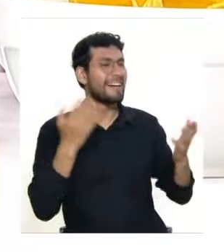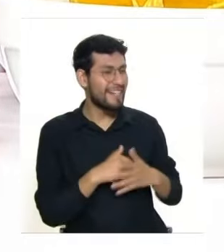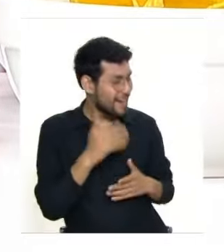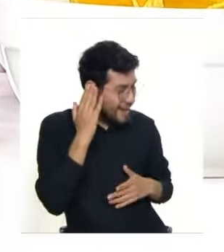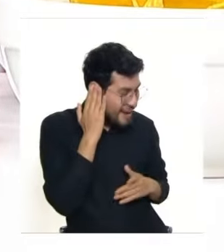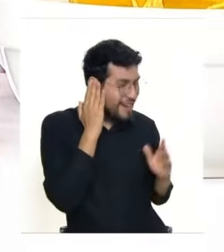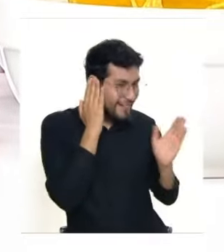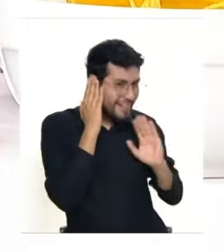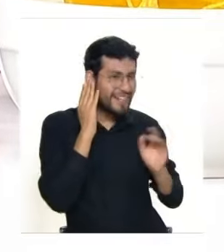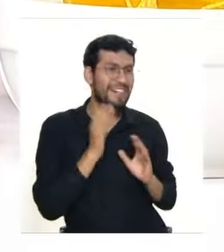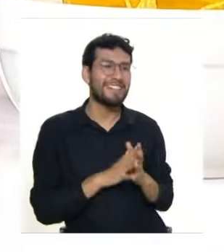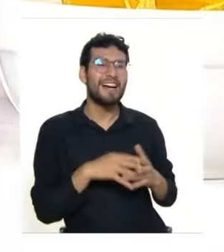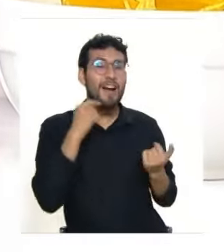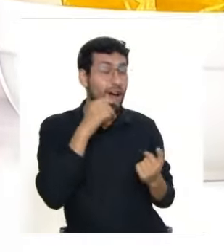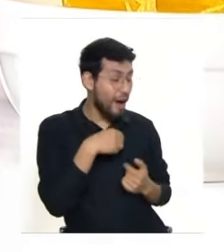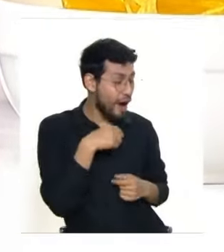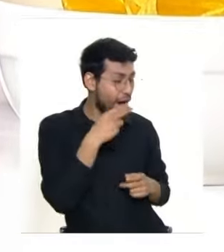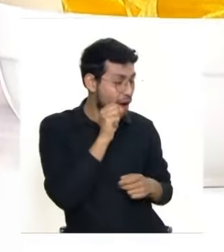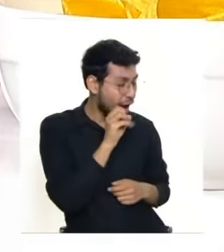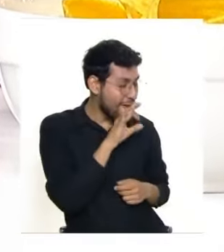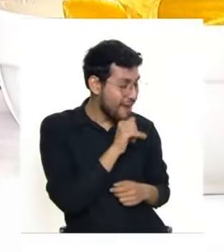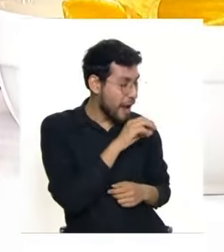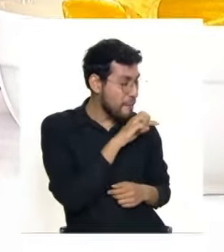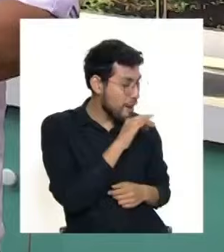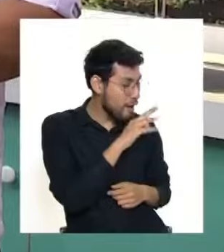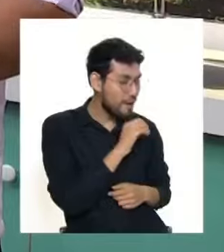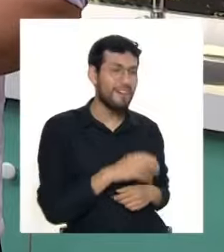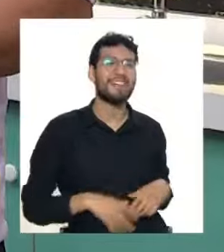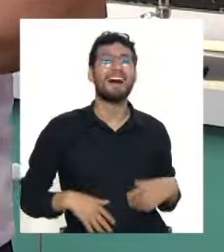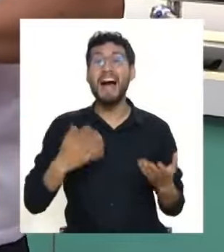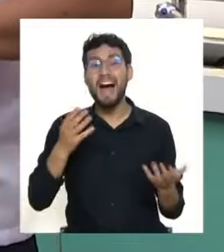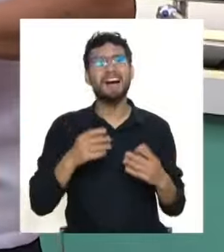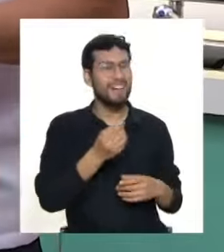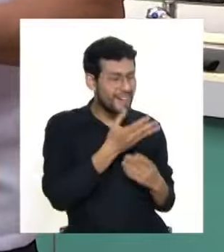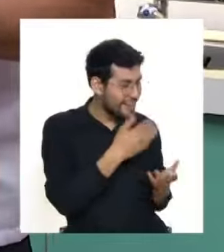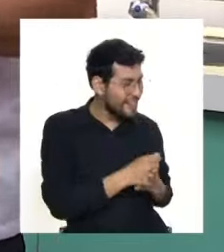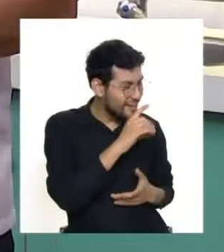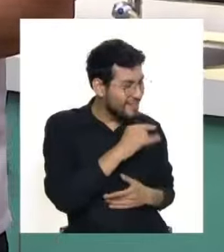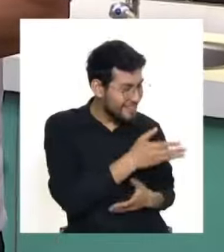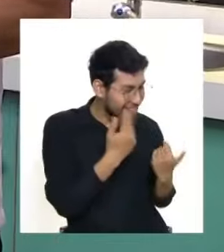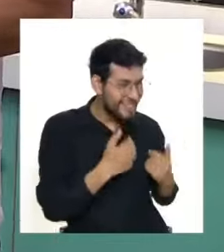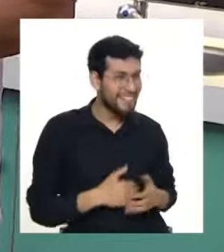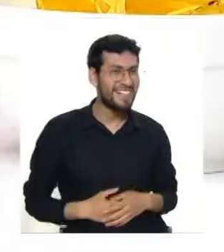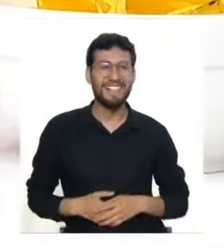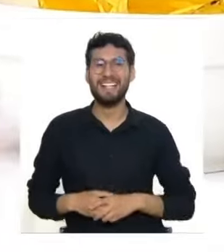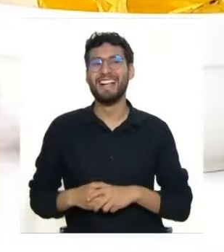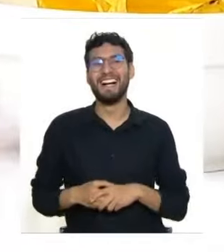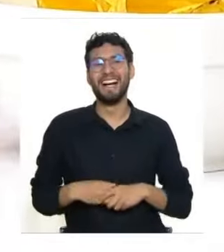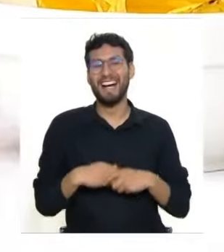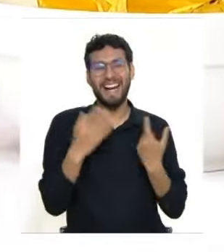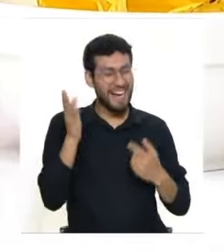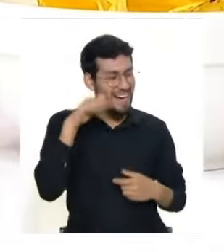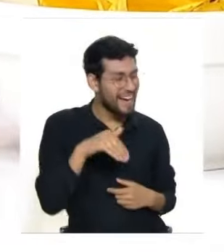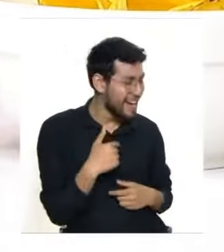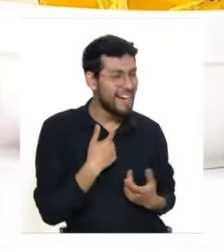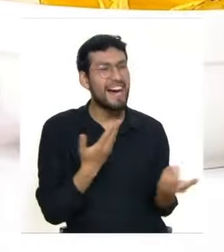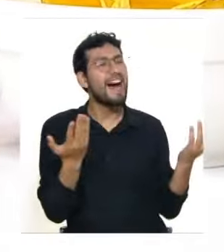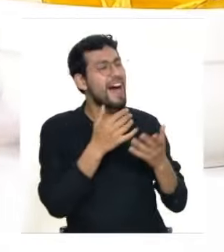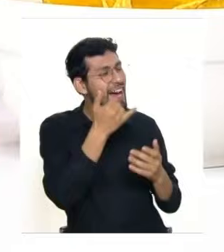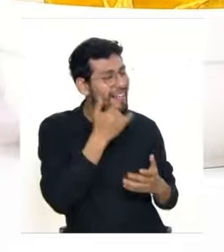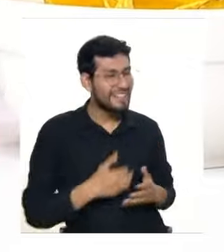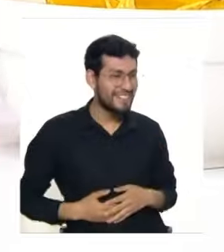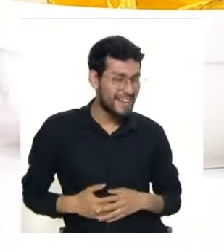sí! ¡Hola! Sofía Panduro, soy yo. ¡Panduro! ¡Ajá! ¡Dale, duro, sulapo! ¡Hola, ñañito! ¿De dónde